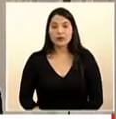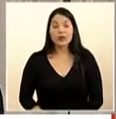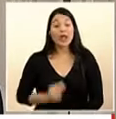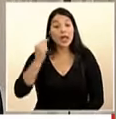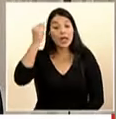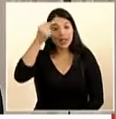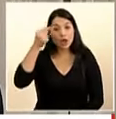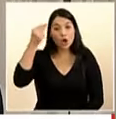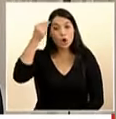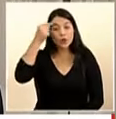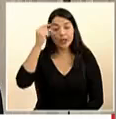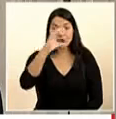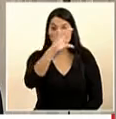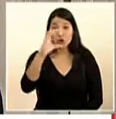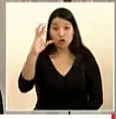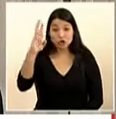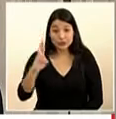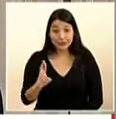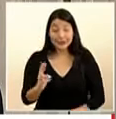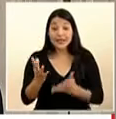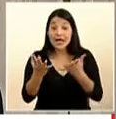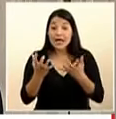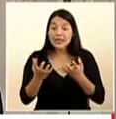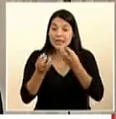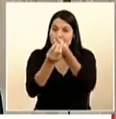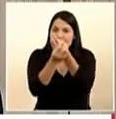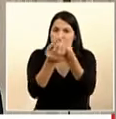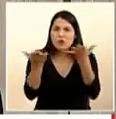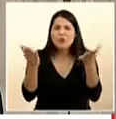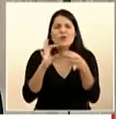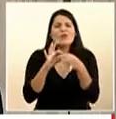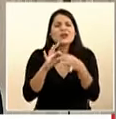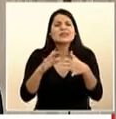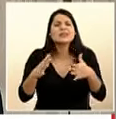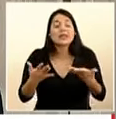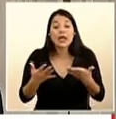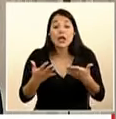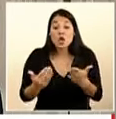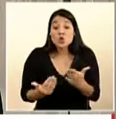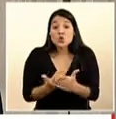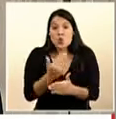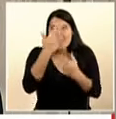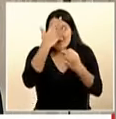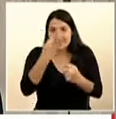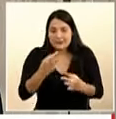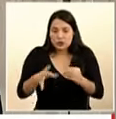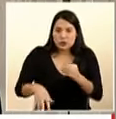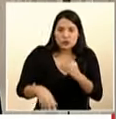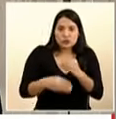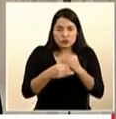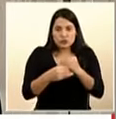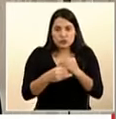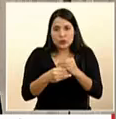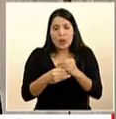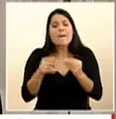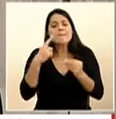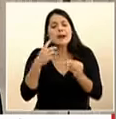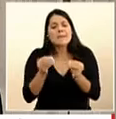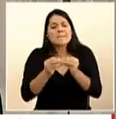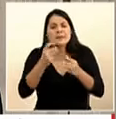república quiere informar a la ciudadanía sobre las medidas adicionales y de refuerzo que se